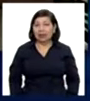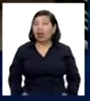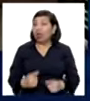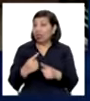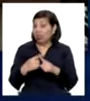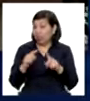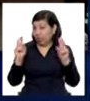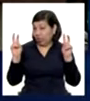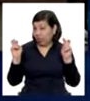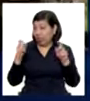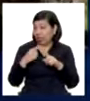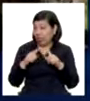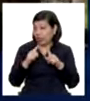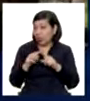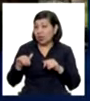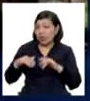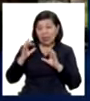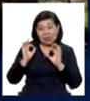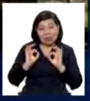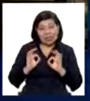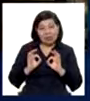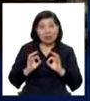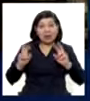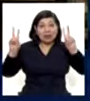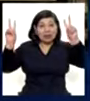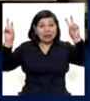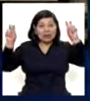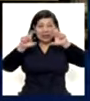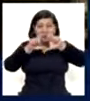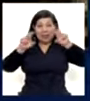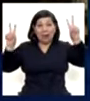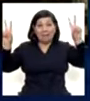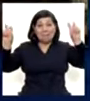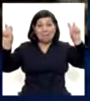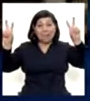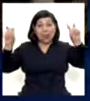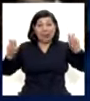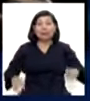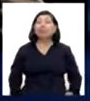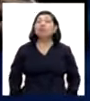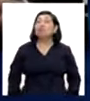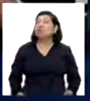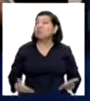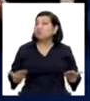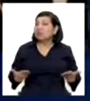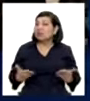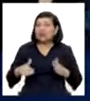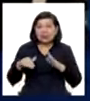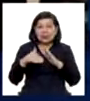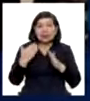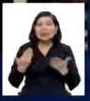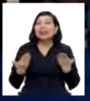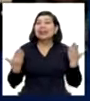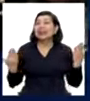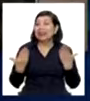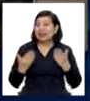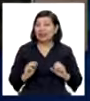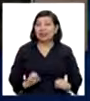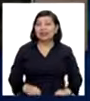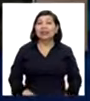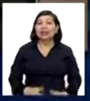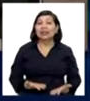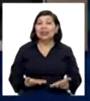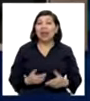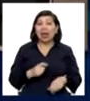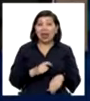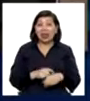Seamos diversos, somos diversos, seámoslo siempre. Ese era su lema. Era una plataforma que